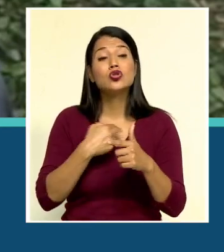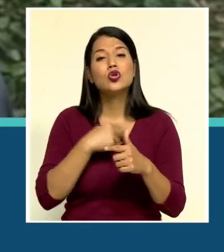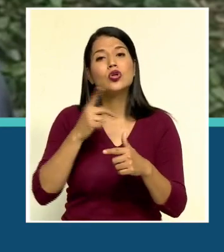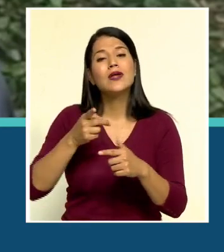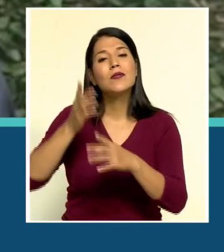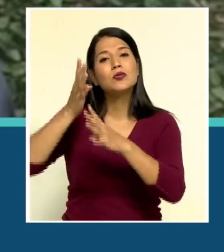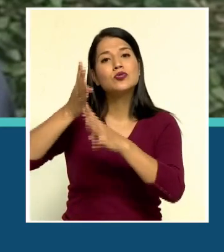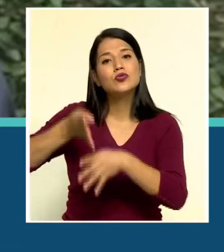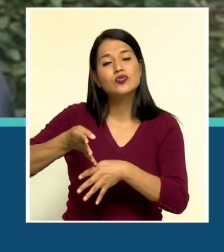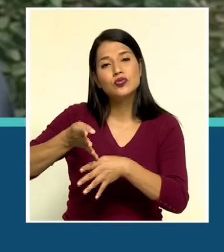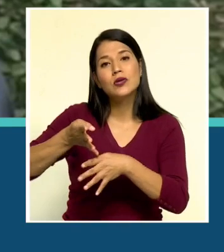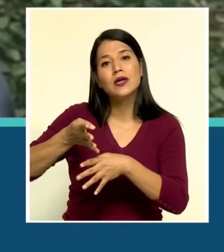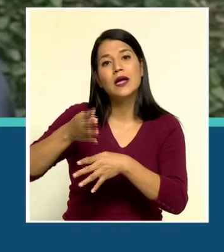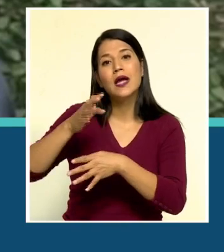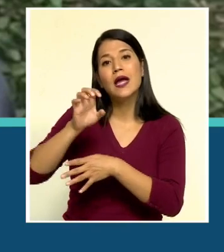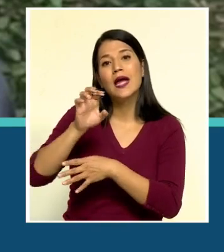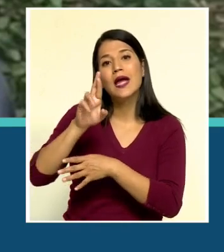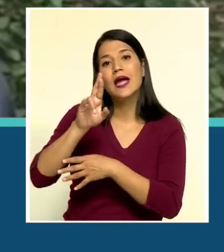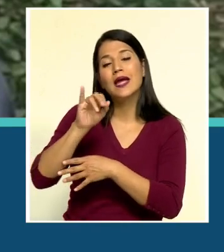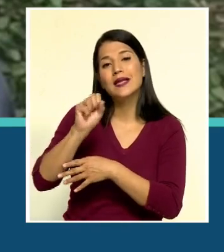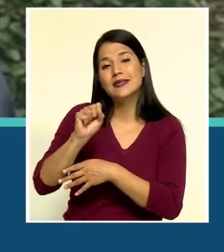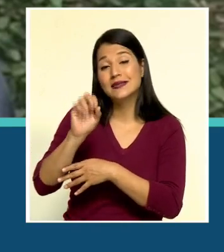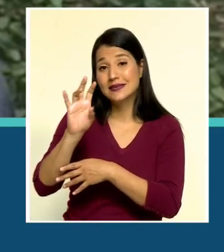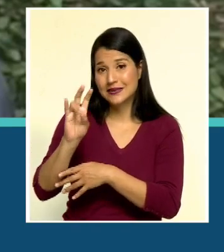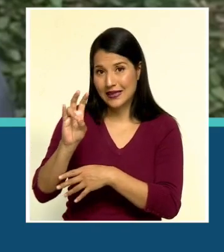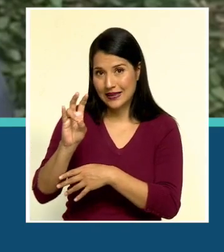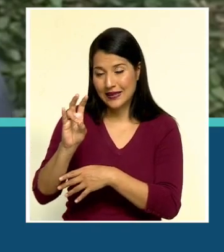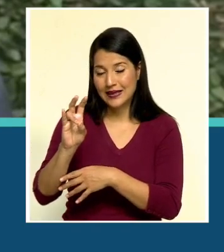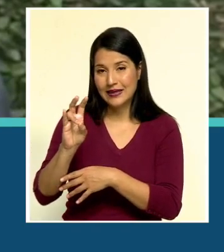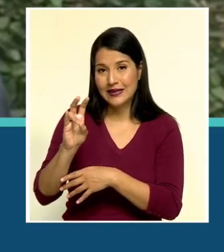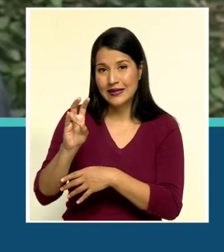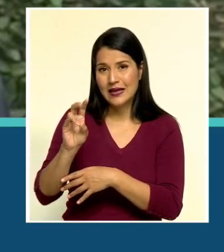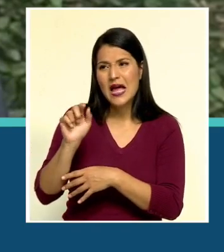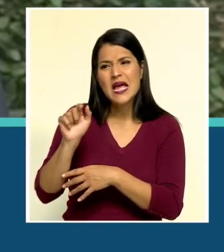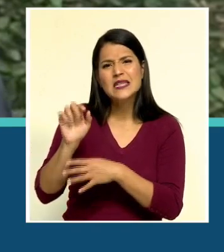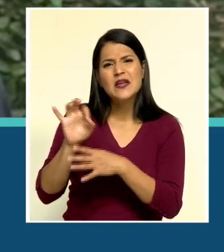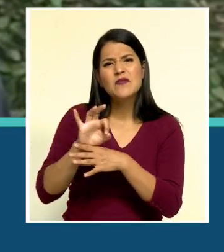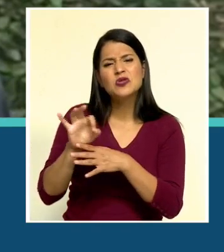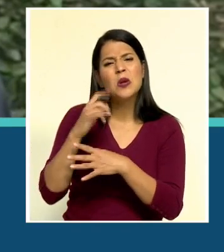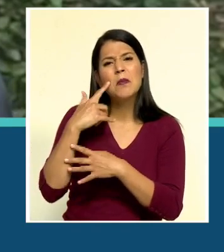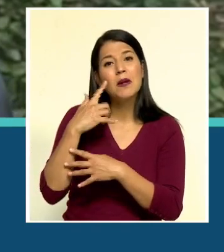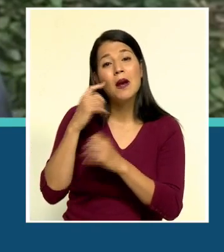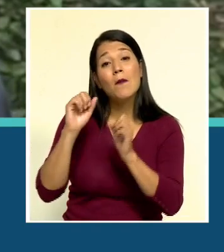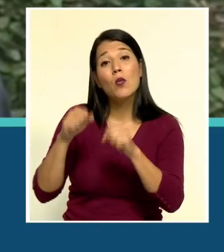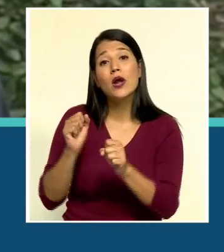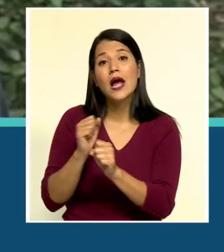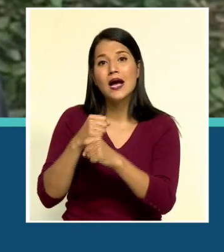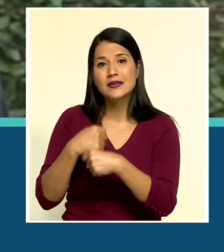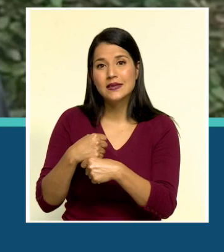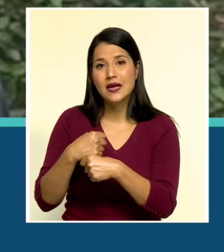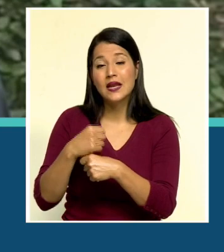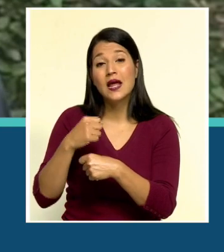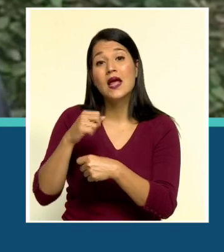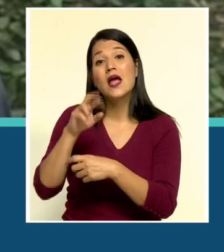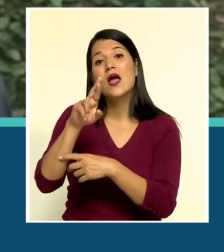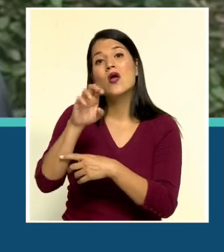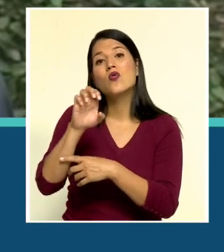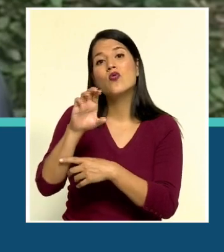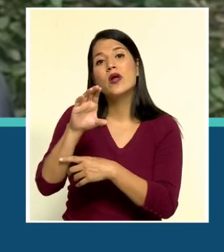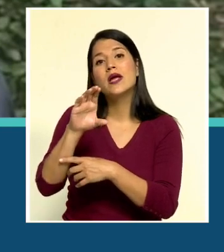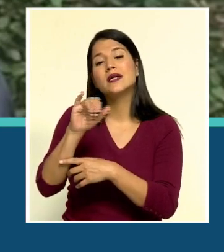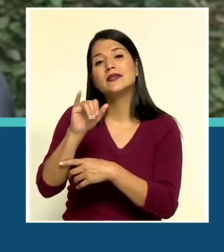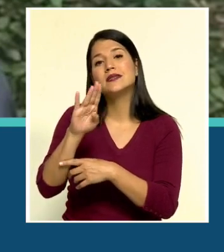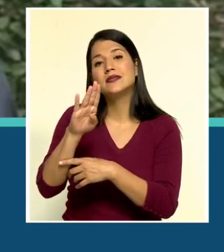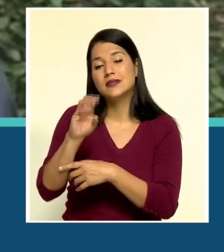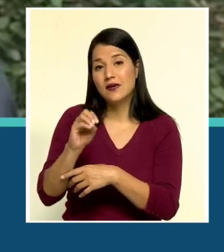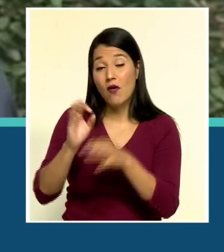descargar el software EDI 7, que sirve para hacer recibos oficiales de pago. Este